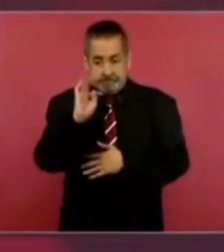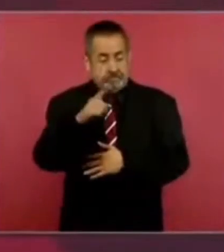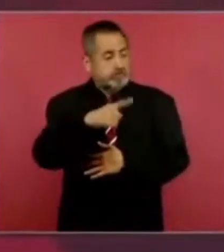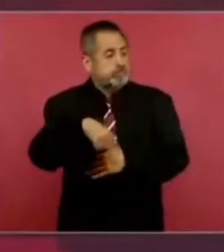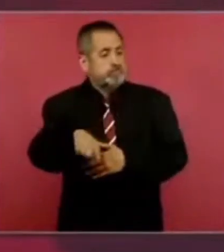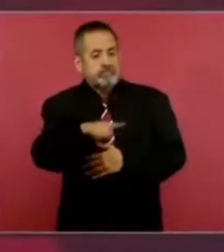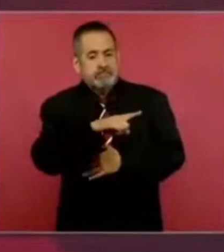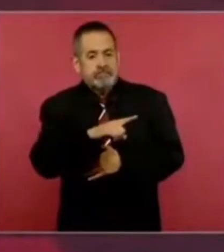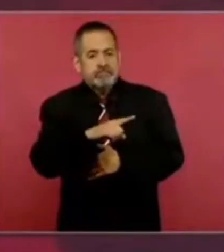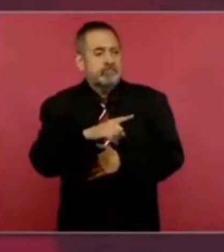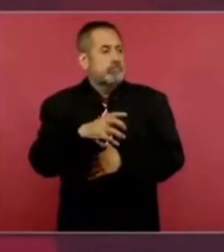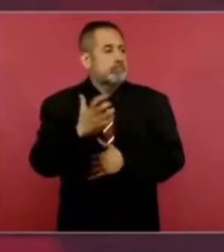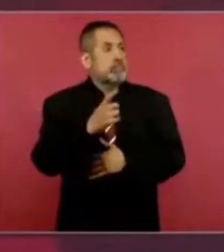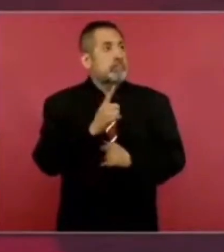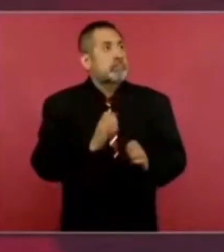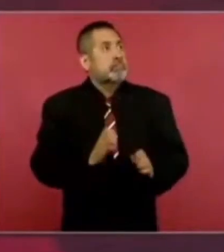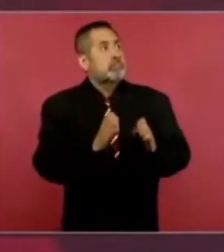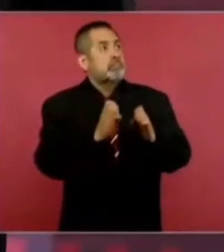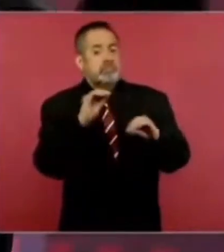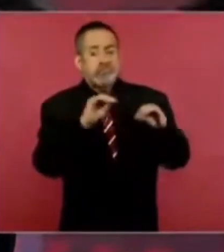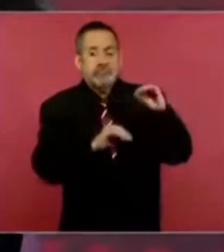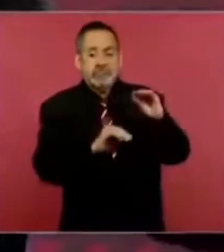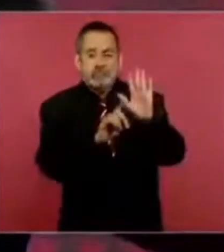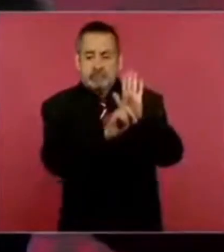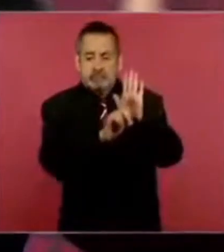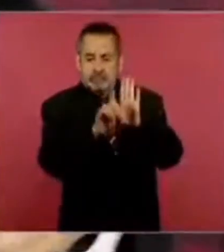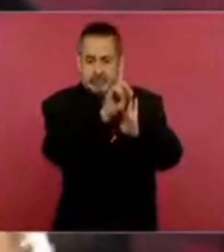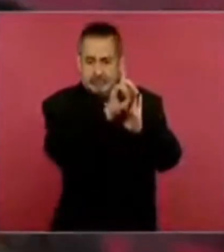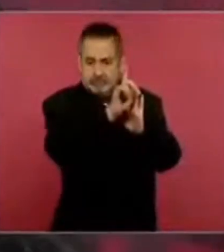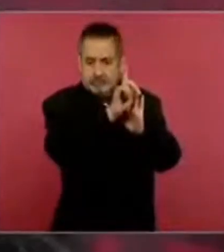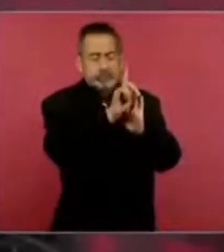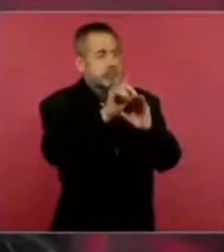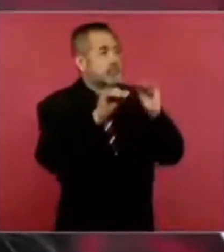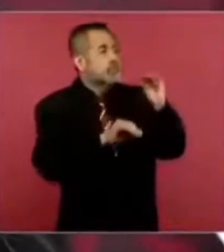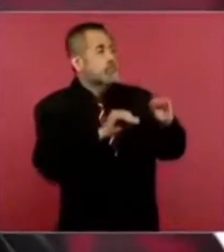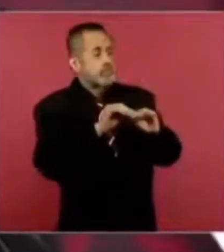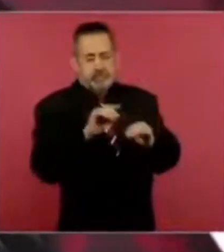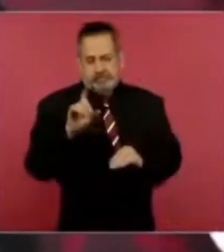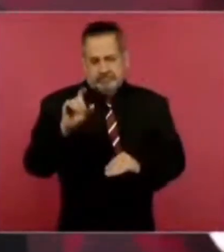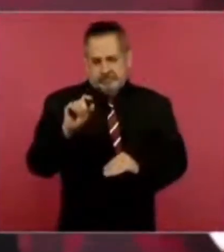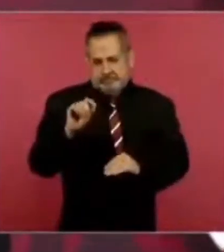20 departamentos, esto para que la gente lo entienda,